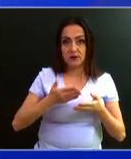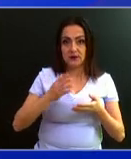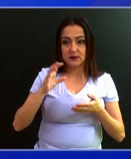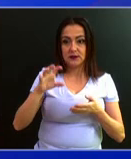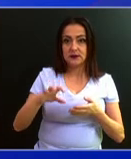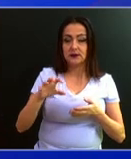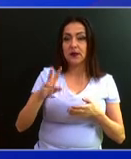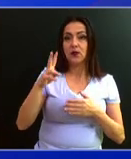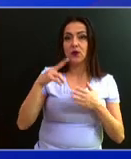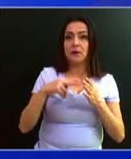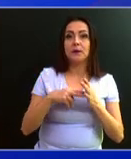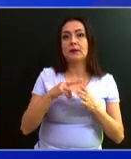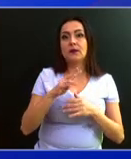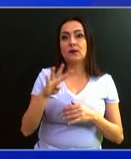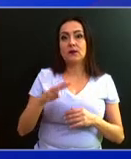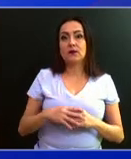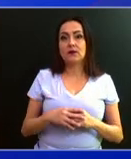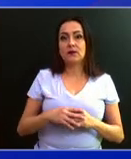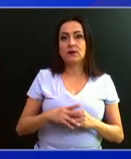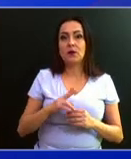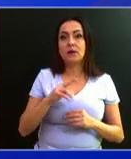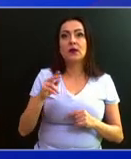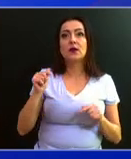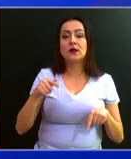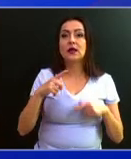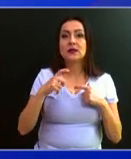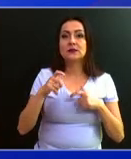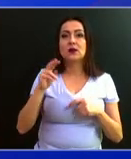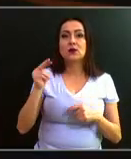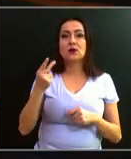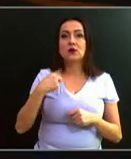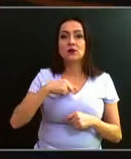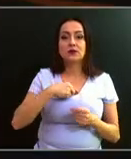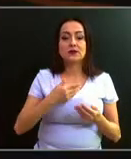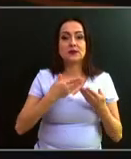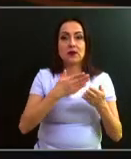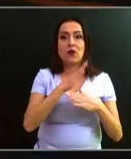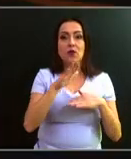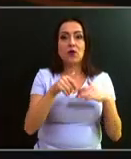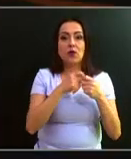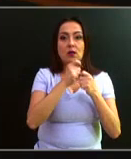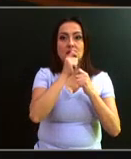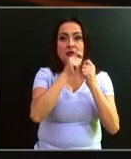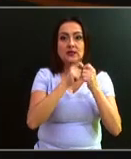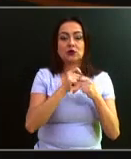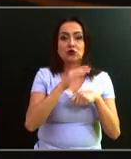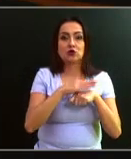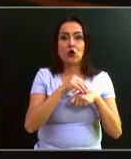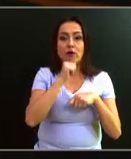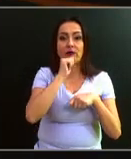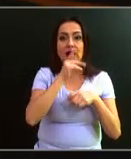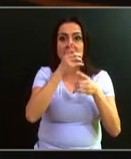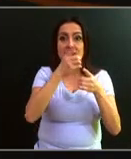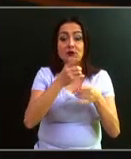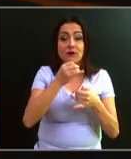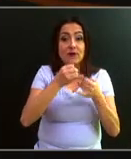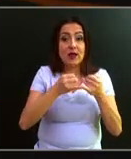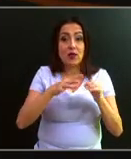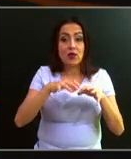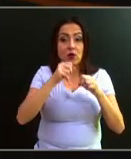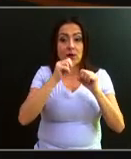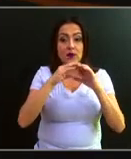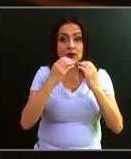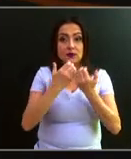este 2024. Compañeros, será acá en Extra Noticias que estemos llevándole todos los detalles sobre la decisión final que tome el